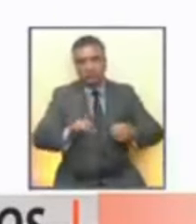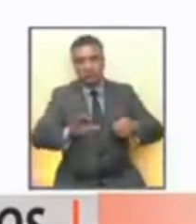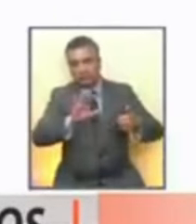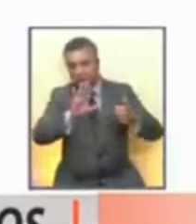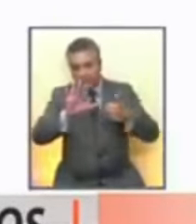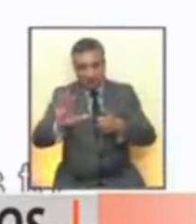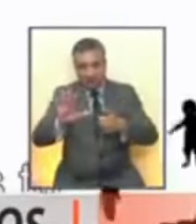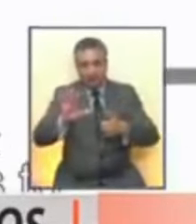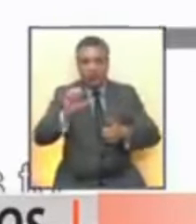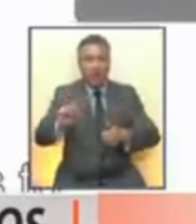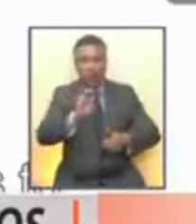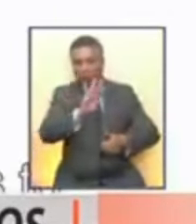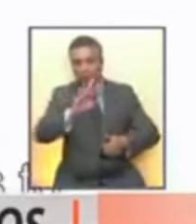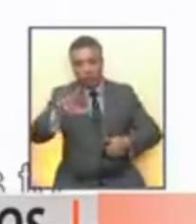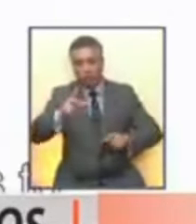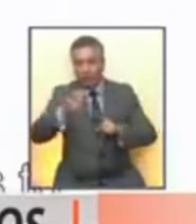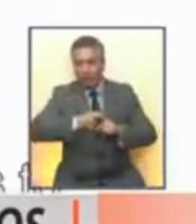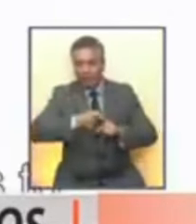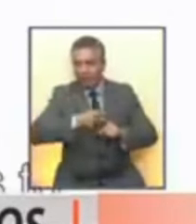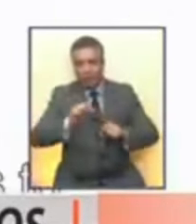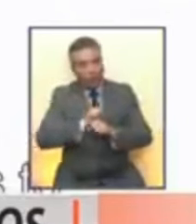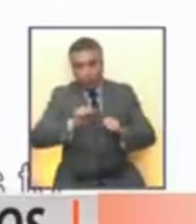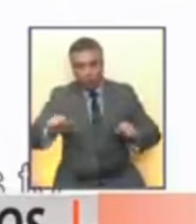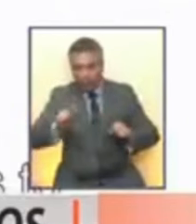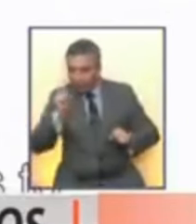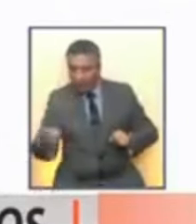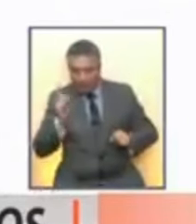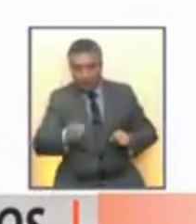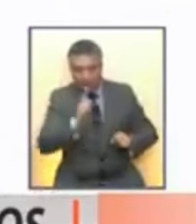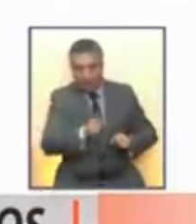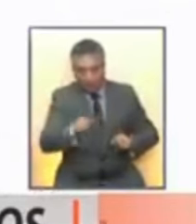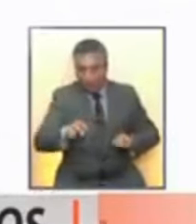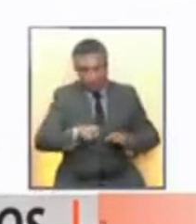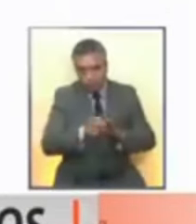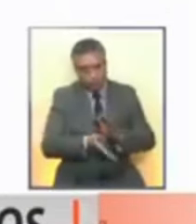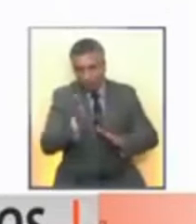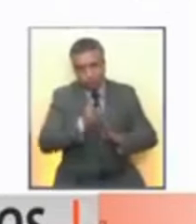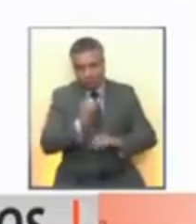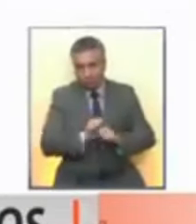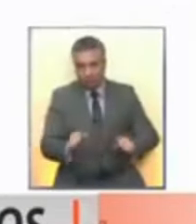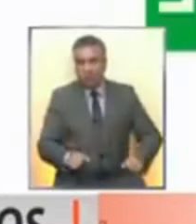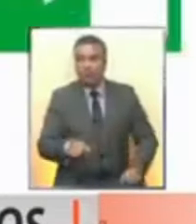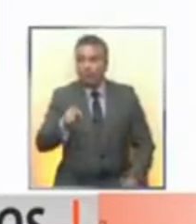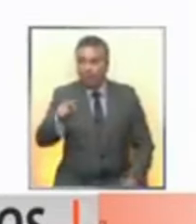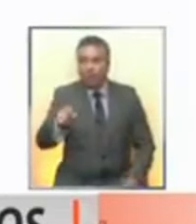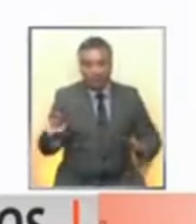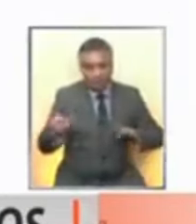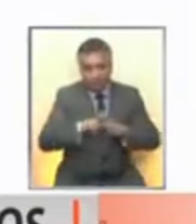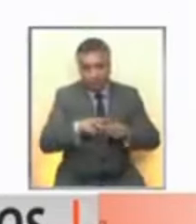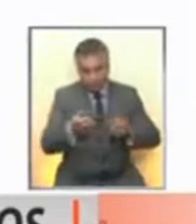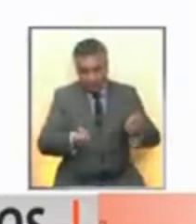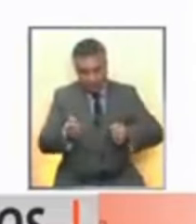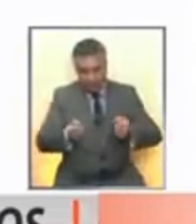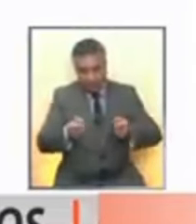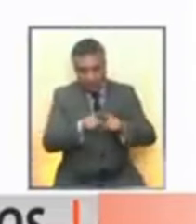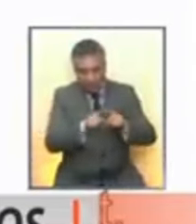meses. Los que aún no pueden acatar instrucciones para evacuar. Evacuar Niños es un carro plegable para evacuar